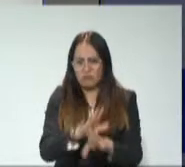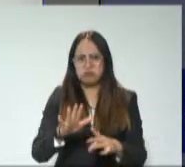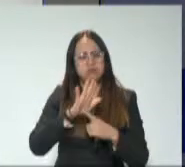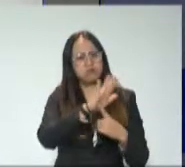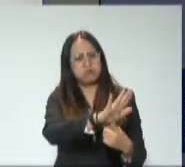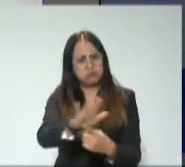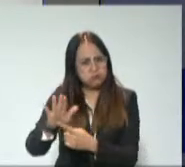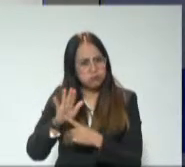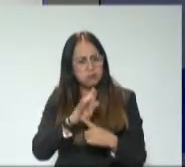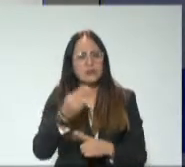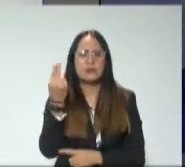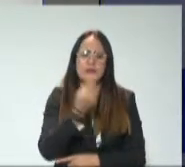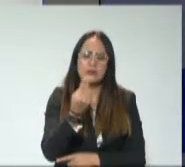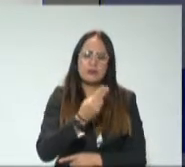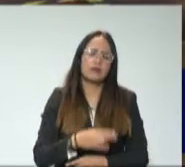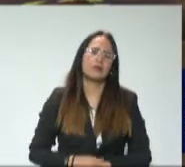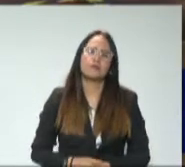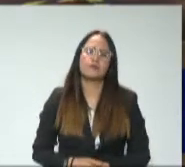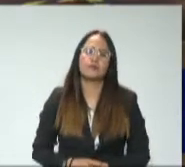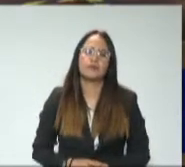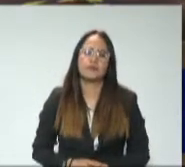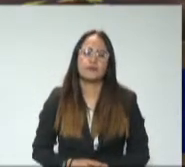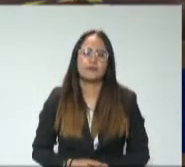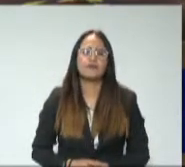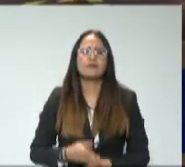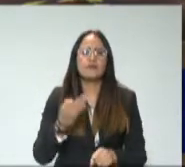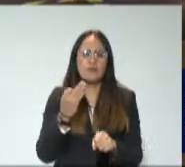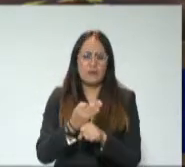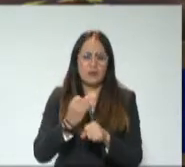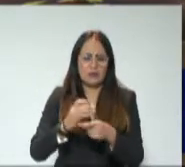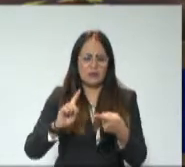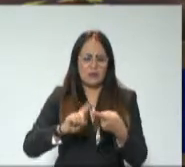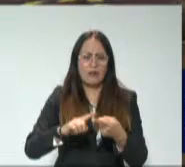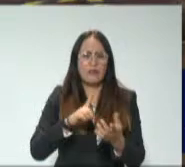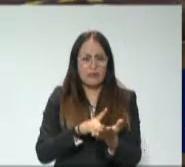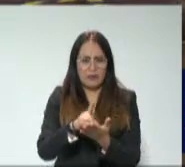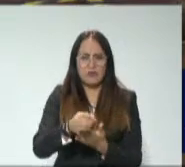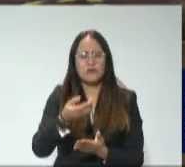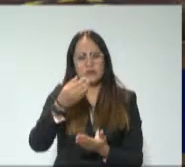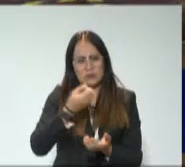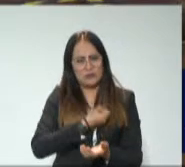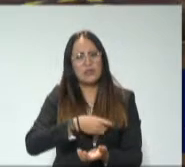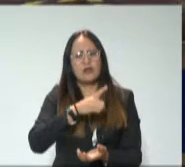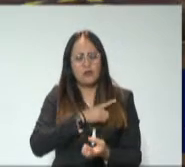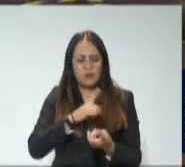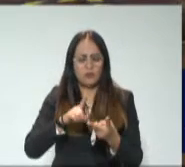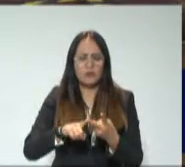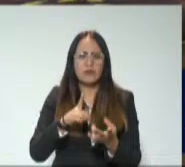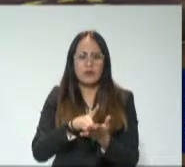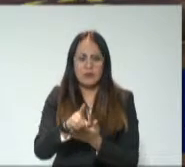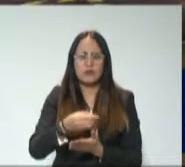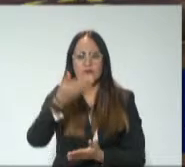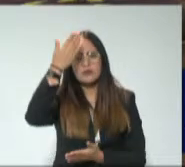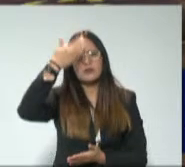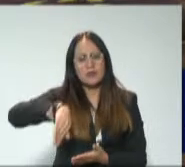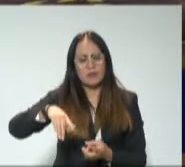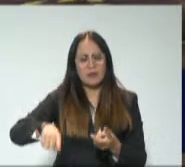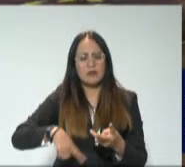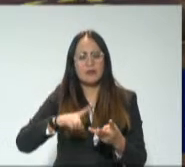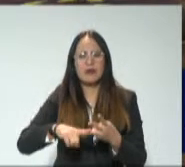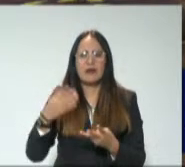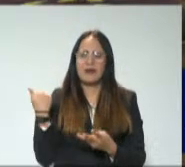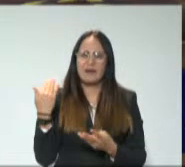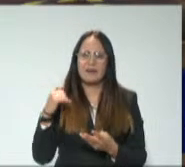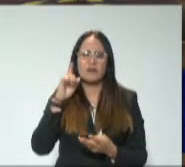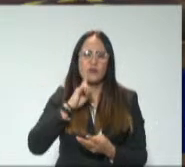las prioridades ahora obligan a garantizar tanto el derecho a la salud como el derecho a saber ya lo decía la comisionada blanca Lilia quien